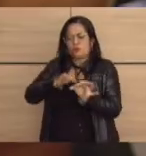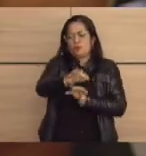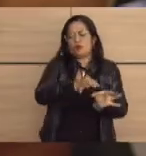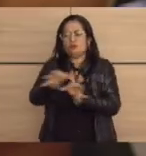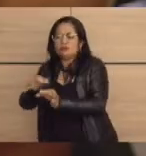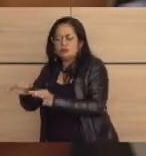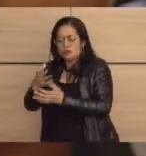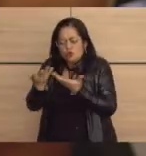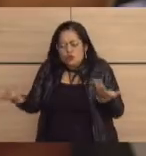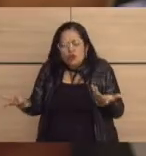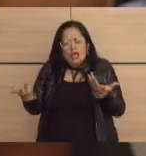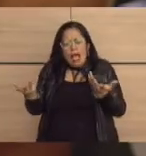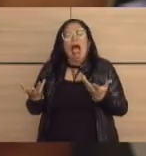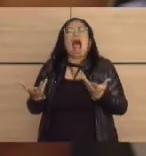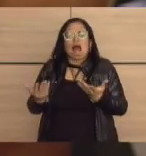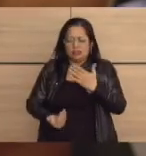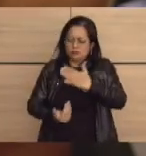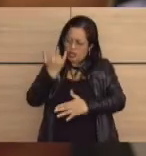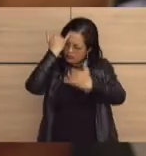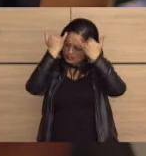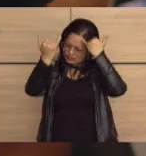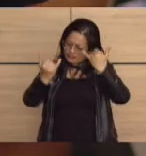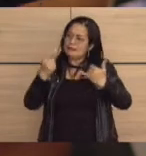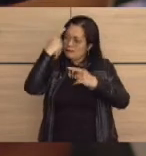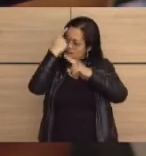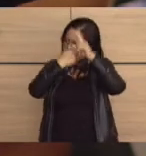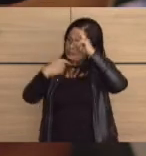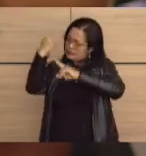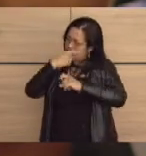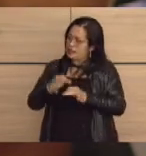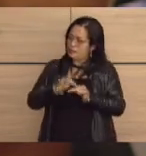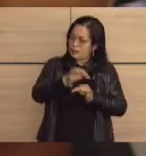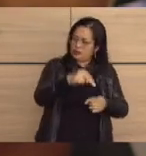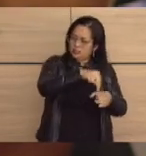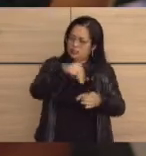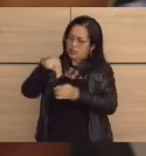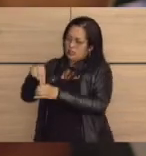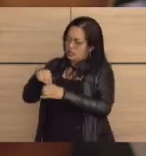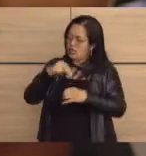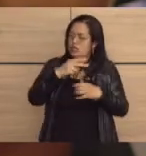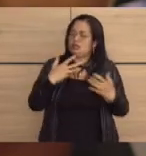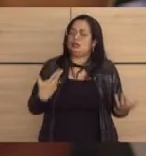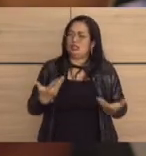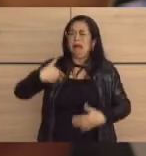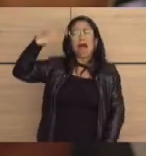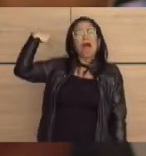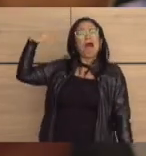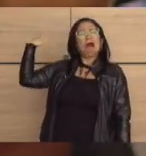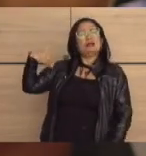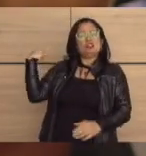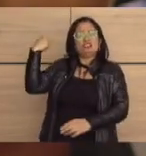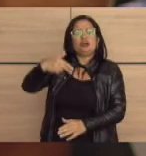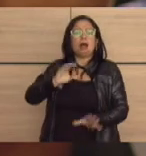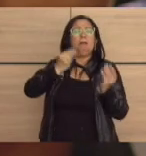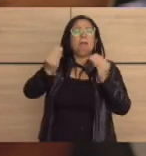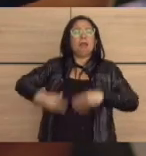un carácter nuevo, porque hay quienes miran a los pueblos indígenas como vestigios de un pasado perdido, y hay muchos que